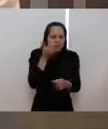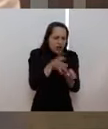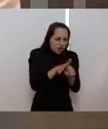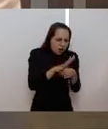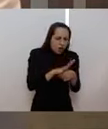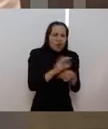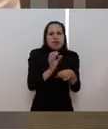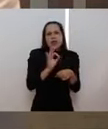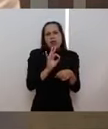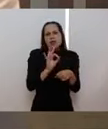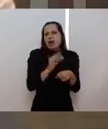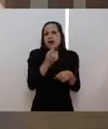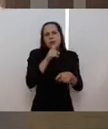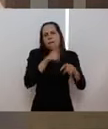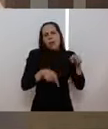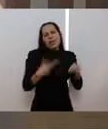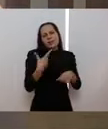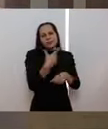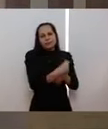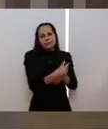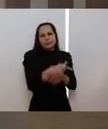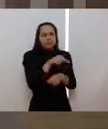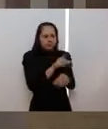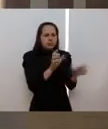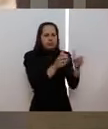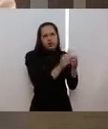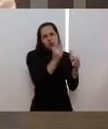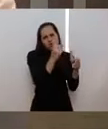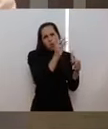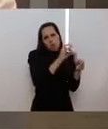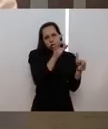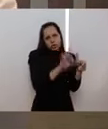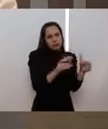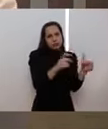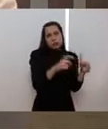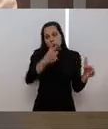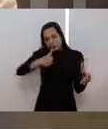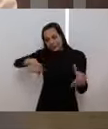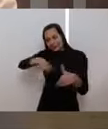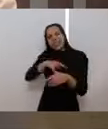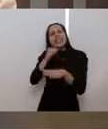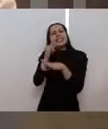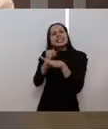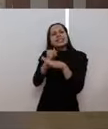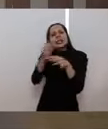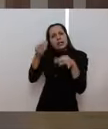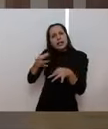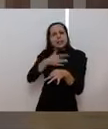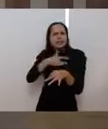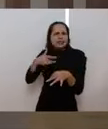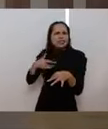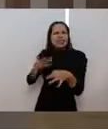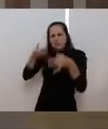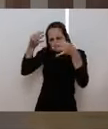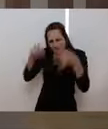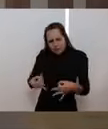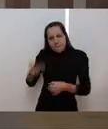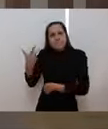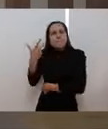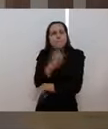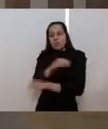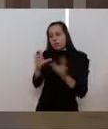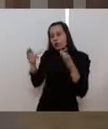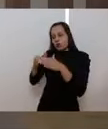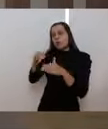situaciones que contra indicaban esto es decir nosotros como institución prestadora de salud garantizamos la vacunación del